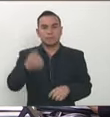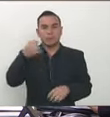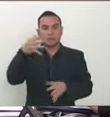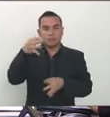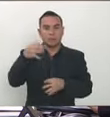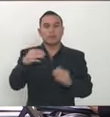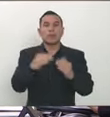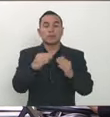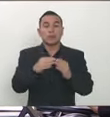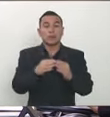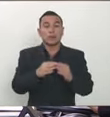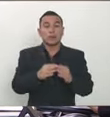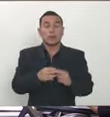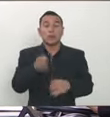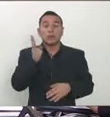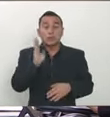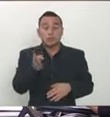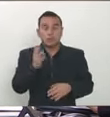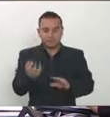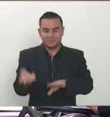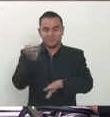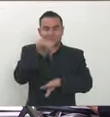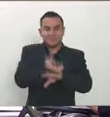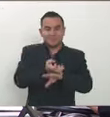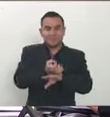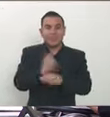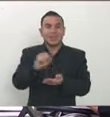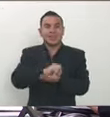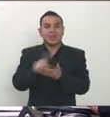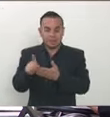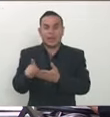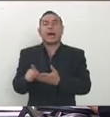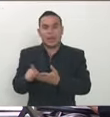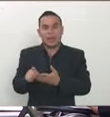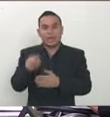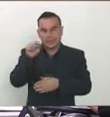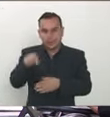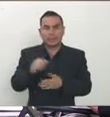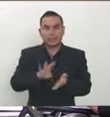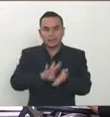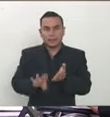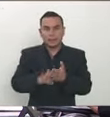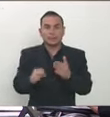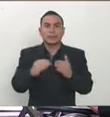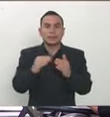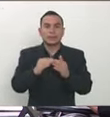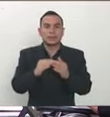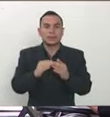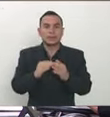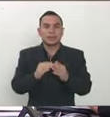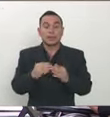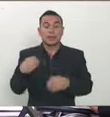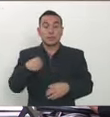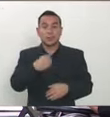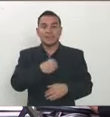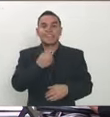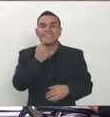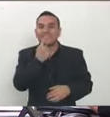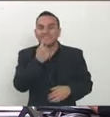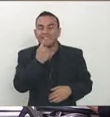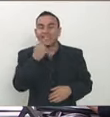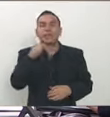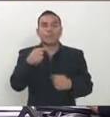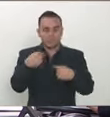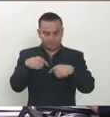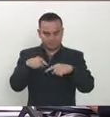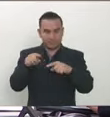escolar. Si las escuelas están cerradas, ellos no reciben dinero. Por ejemplo, los odontólogos. Está prohibida las consultas odontológicas que no sean de